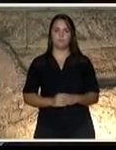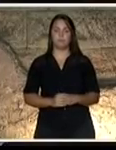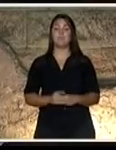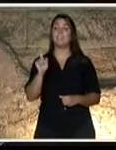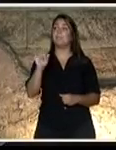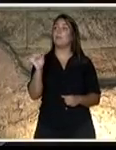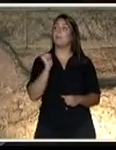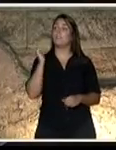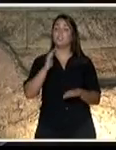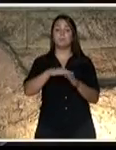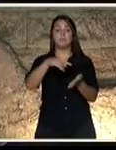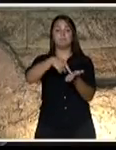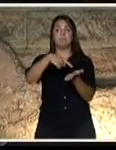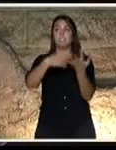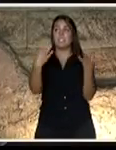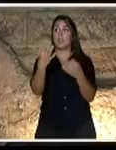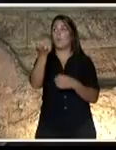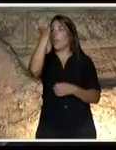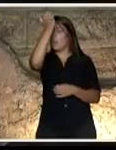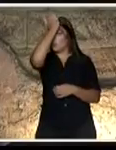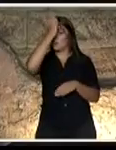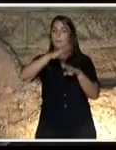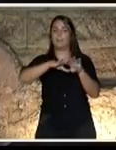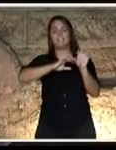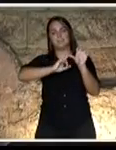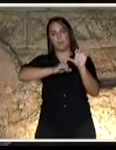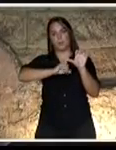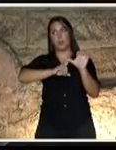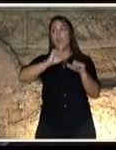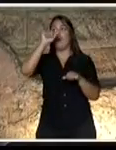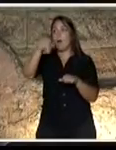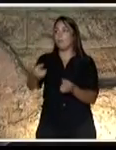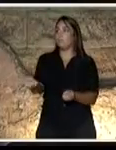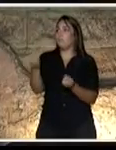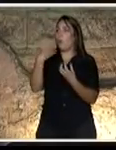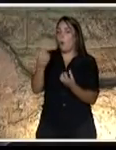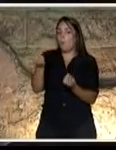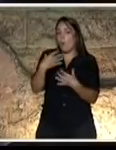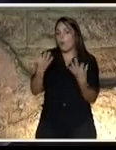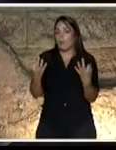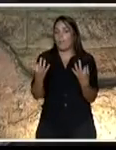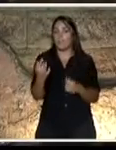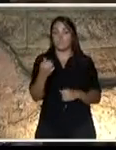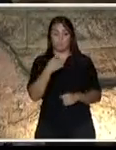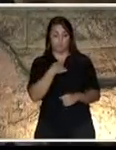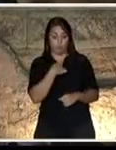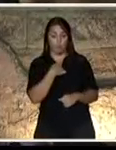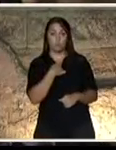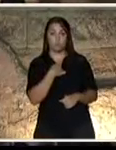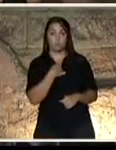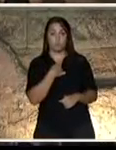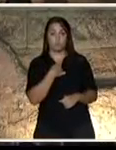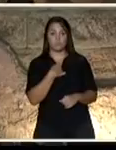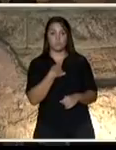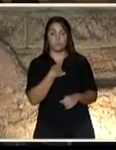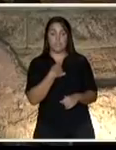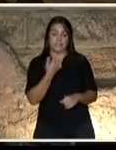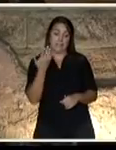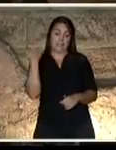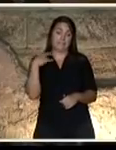Aprovecho para reivindicar Guadalupe para Extremadura. Hoy venía diciendo que yo, en